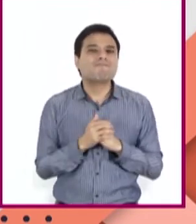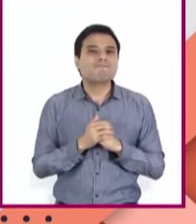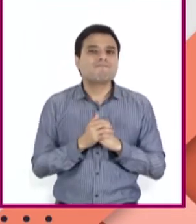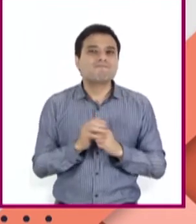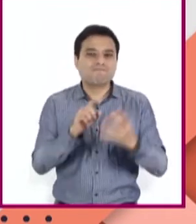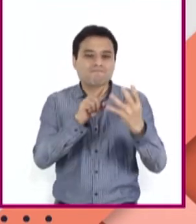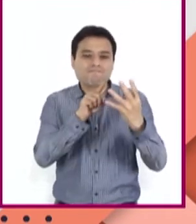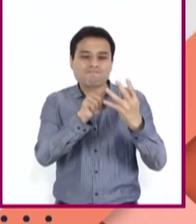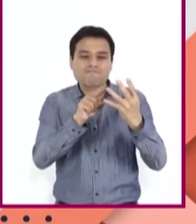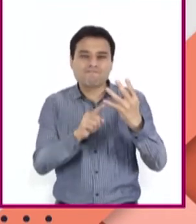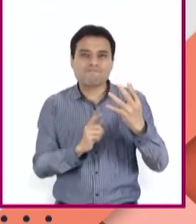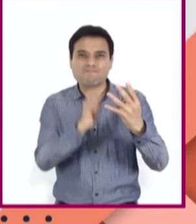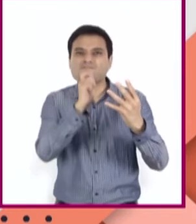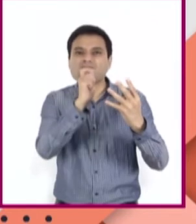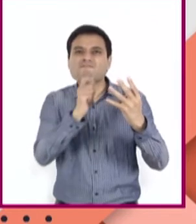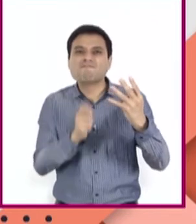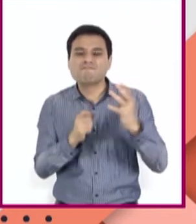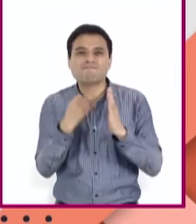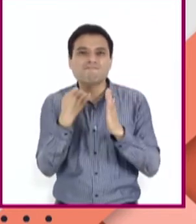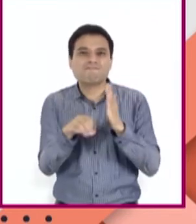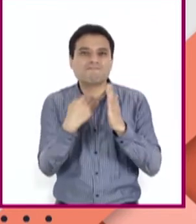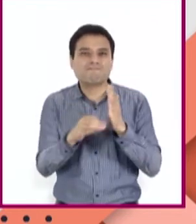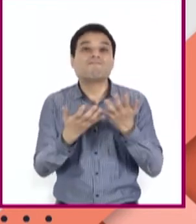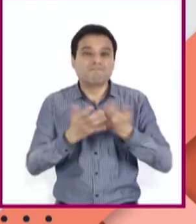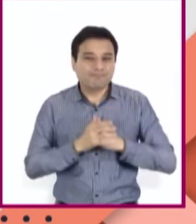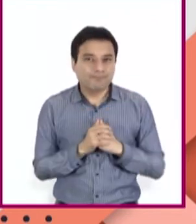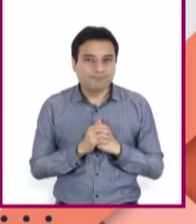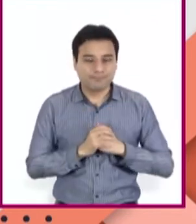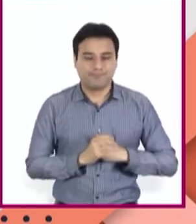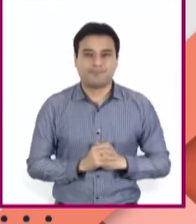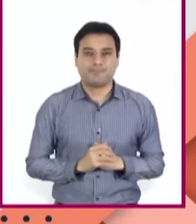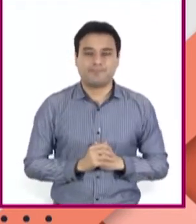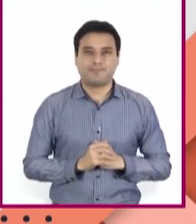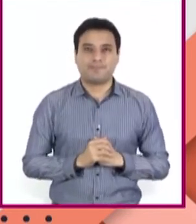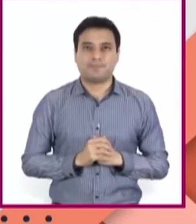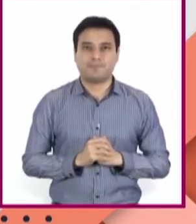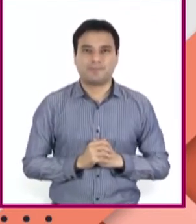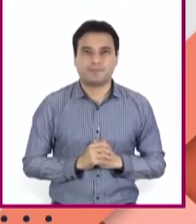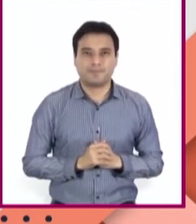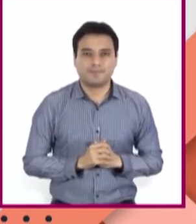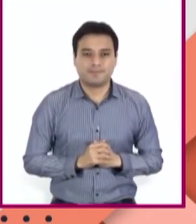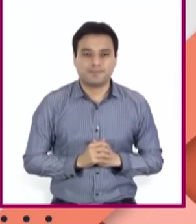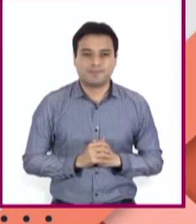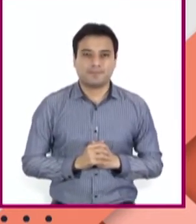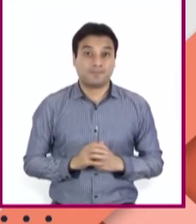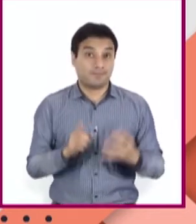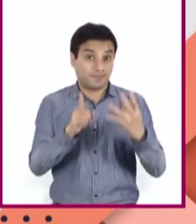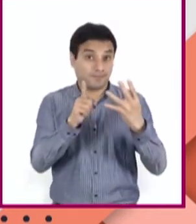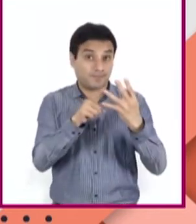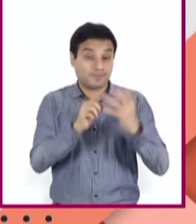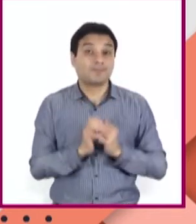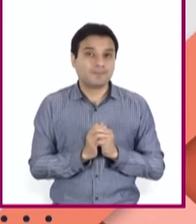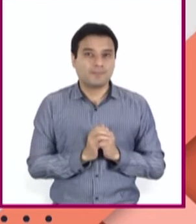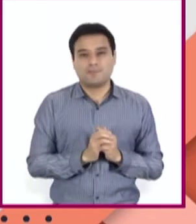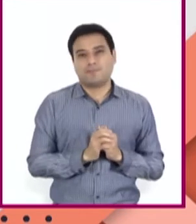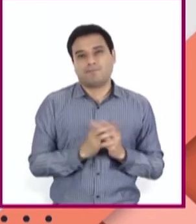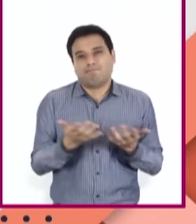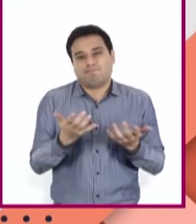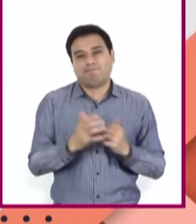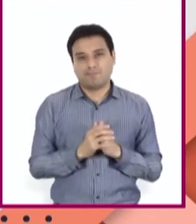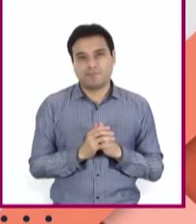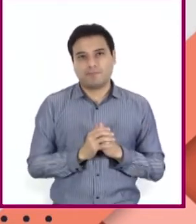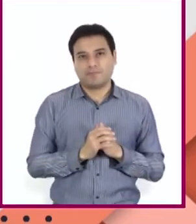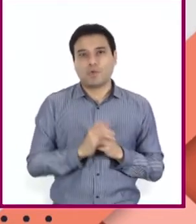faltarían y que serían parte de la idea secundaria del párrafo? Una de ellas podría ser la combinación